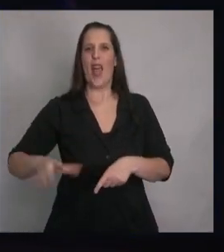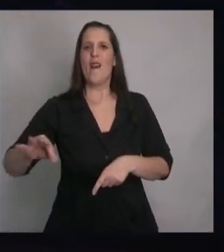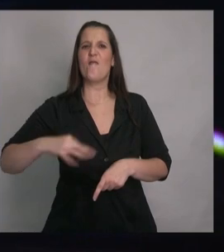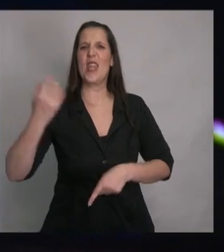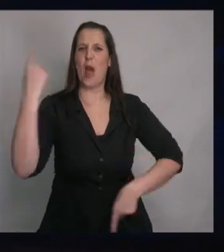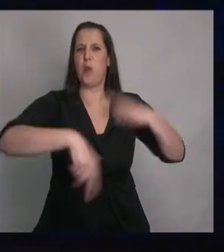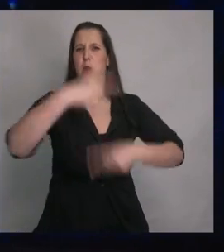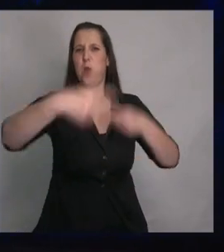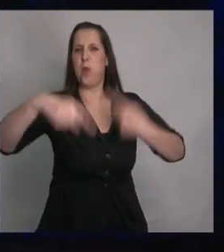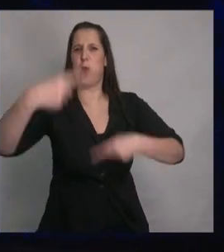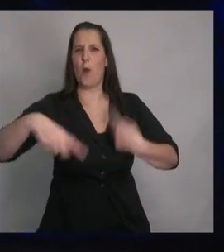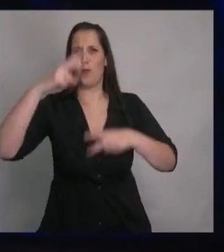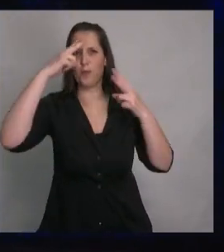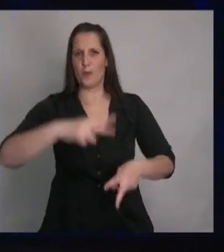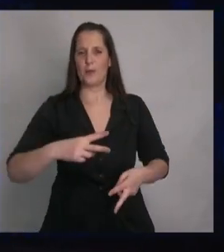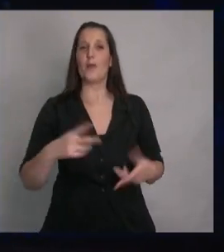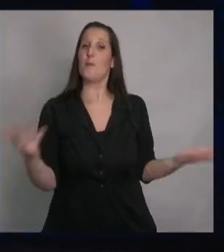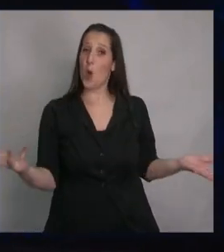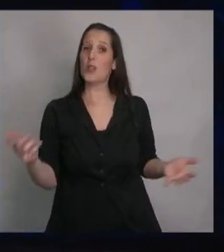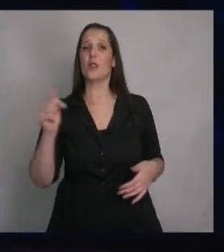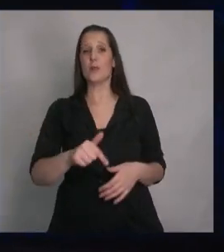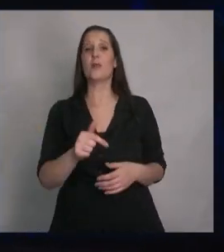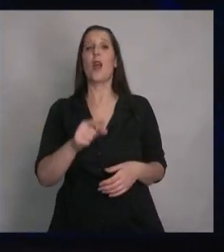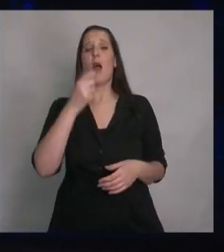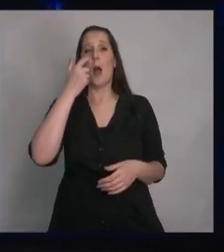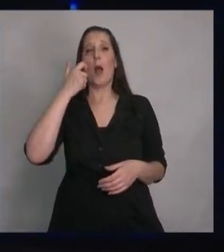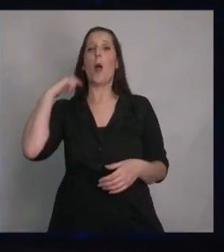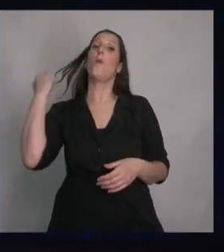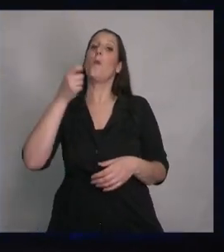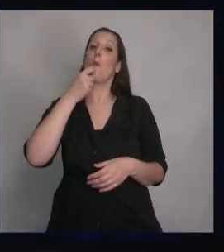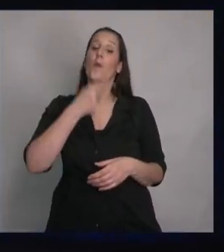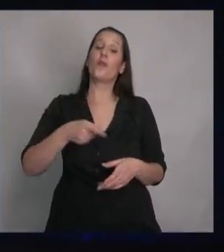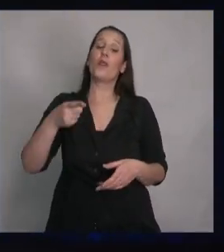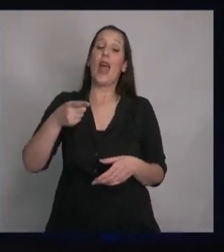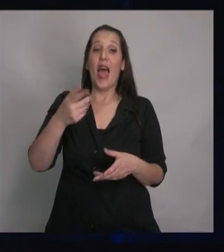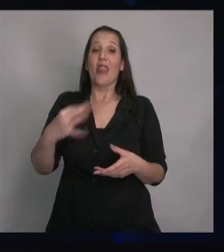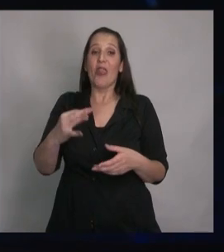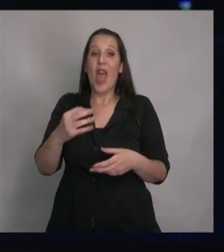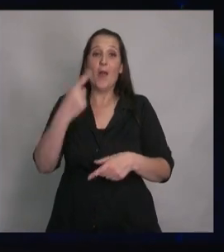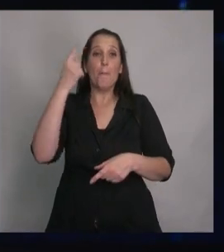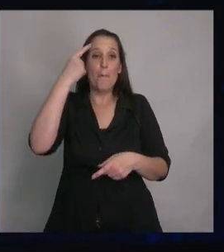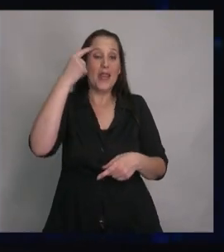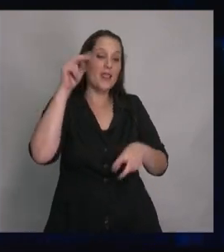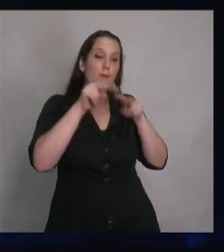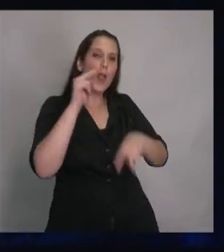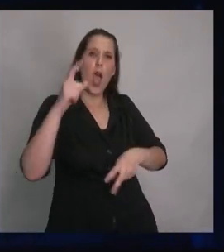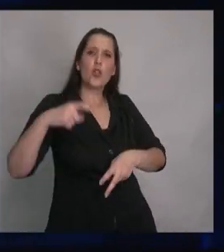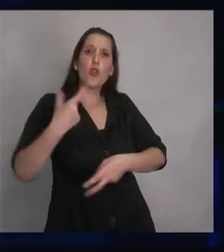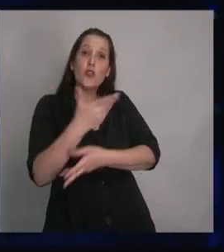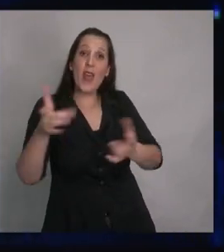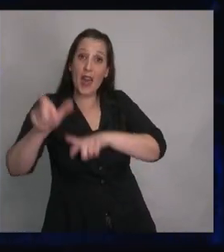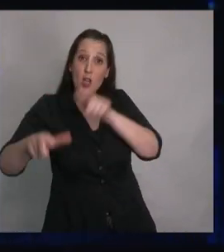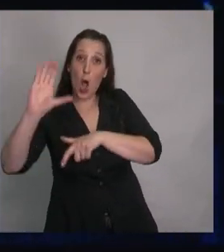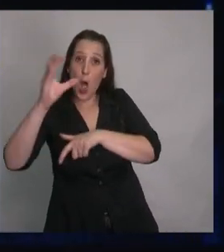de la vida por eso lo que surge en las plazas de la Colombia humana es la diversidad de la sociedad colombiana